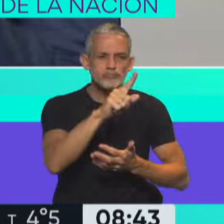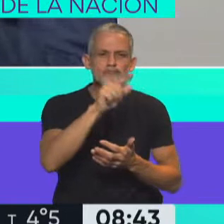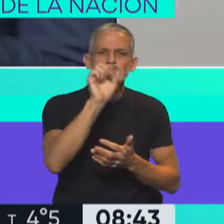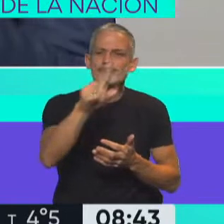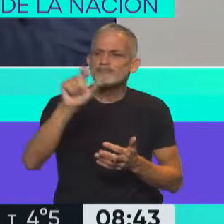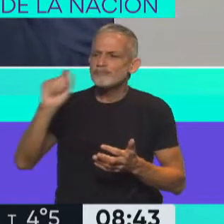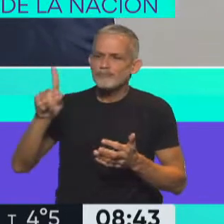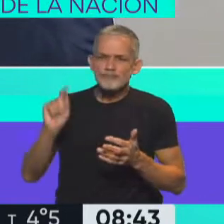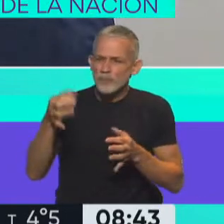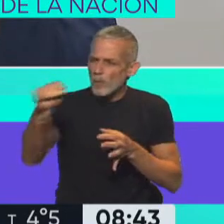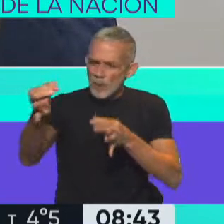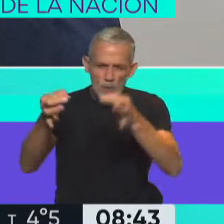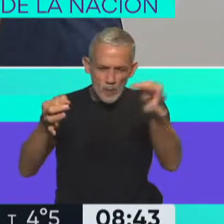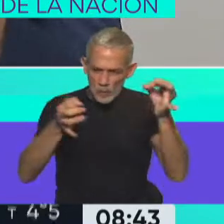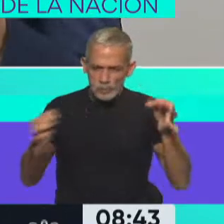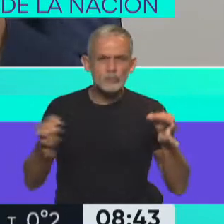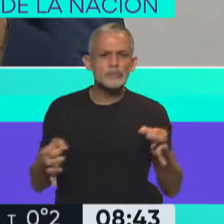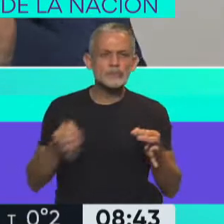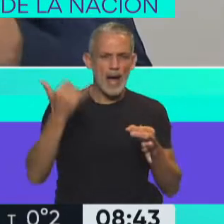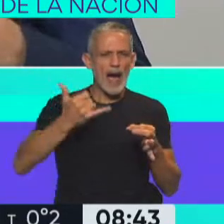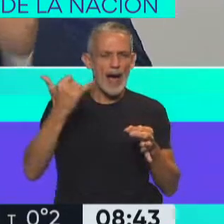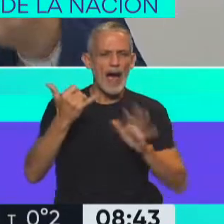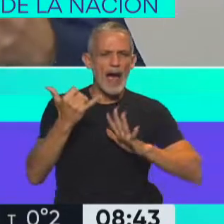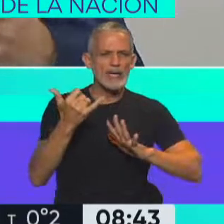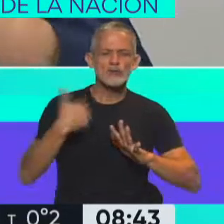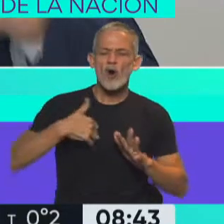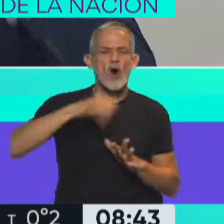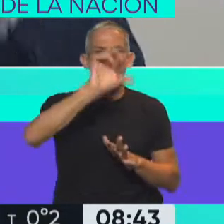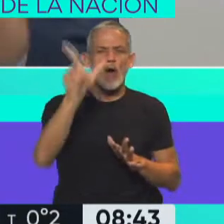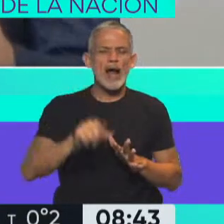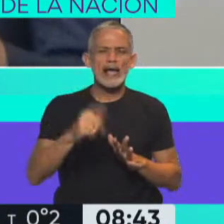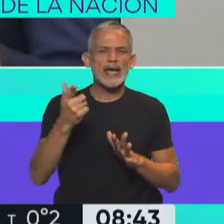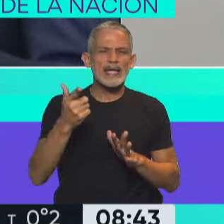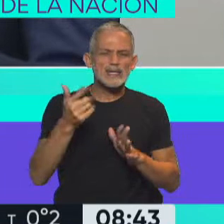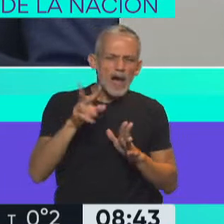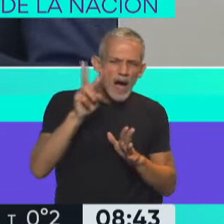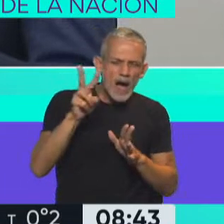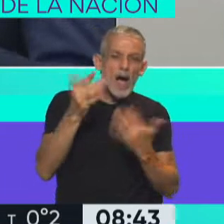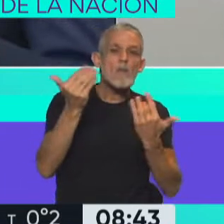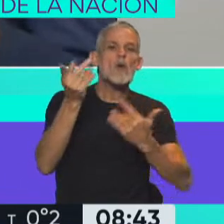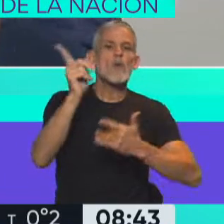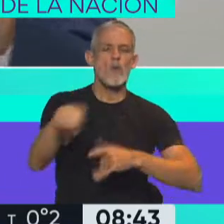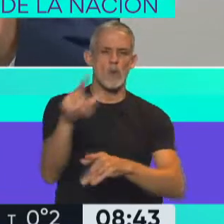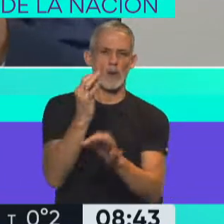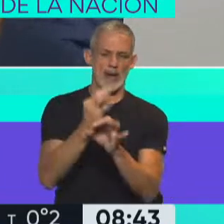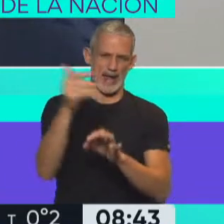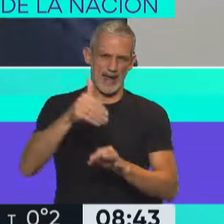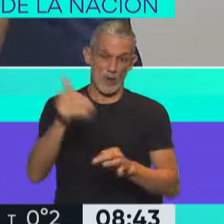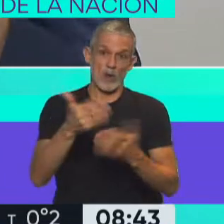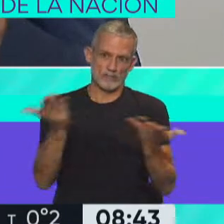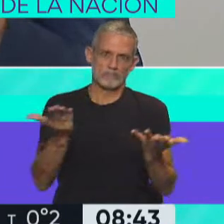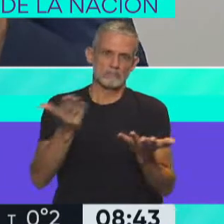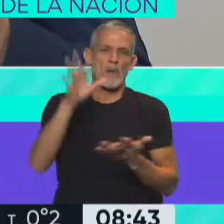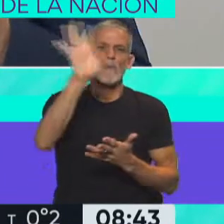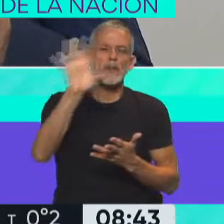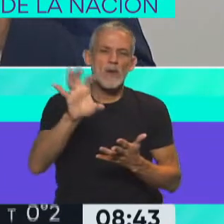territorio, en cada mínima unidad geográfica posible que sea, vamos a lograr volver a la presencialidad. Y eso es lo que estamos viendo. Hay